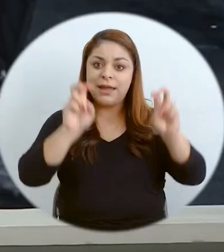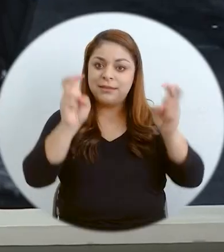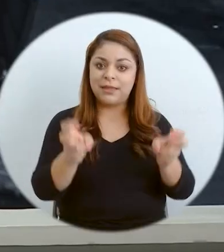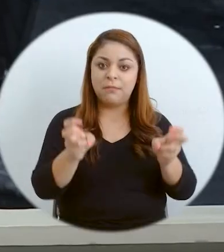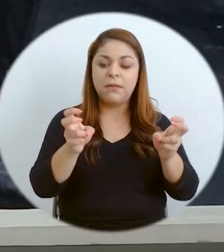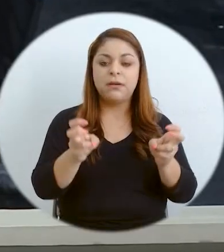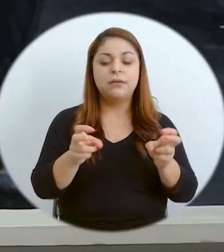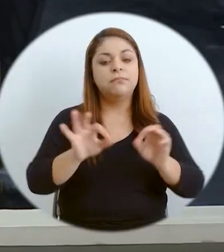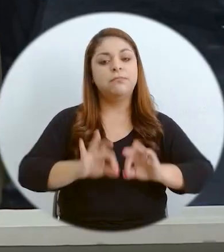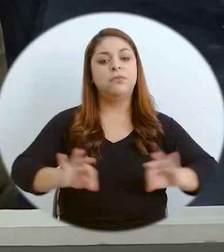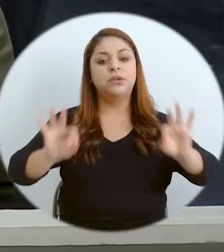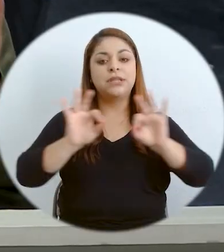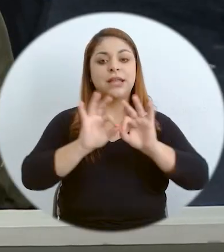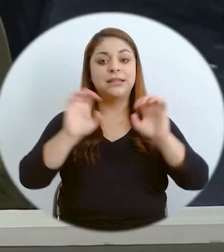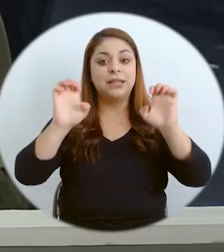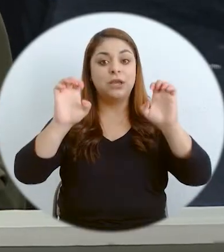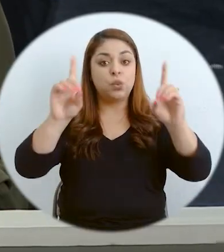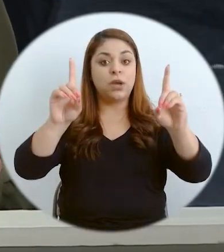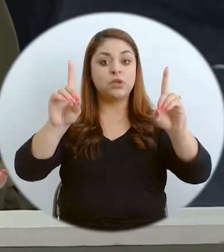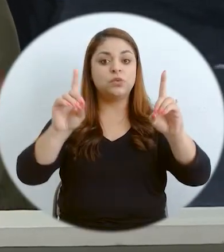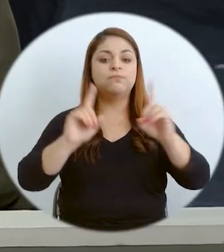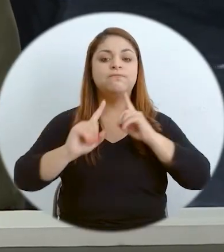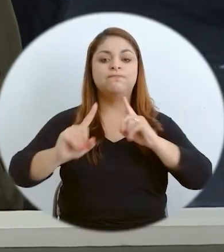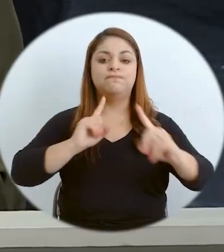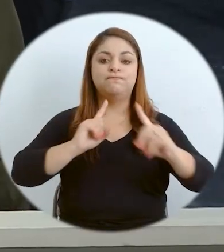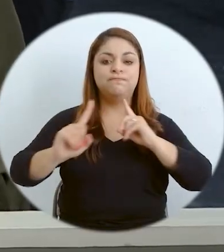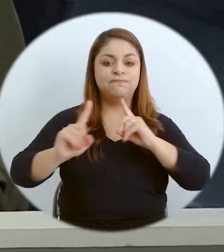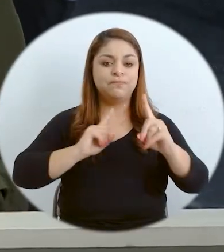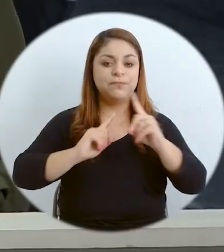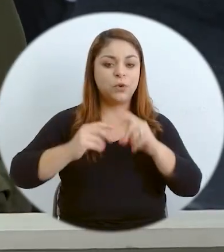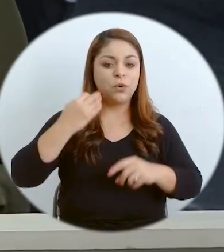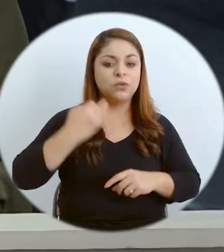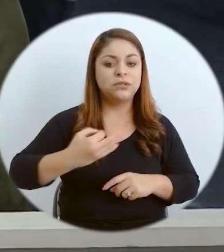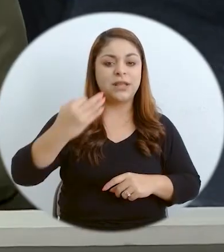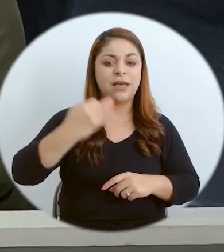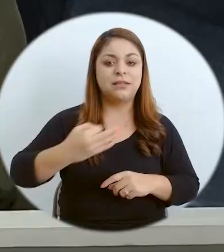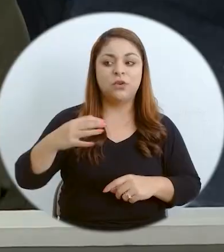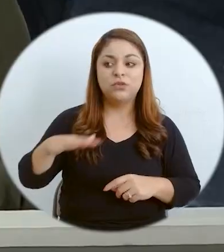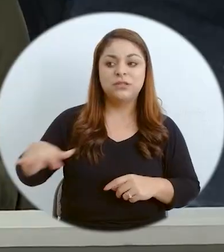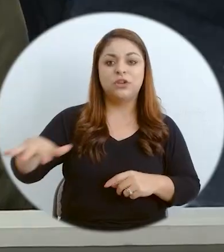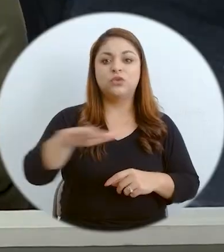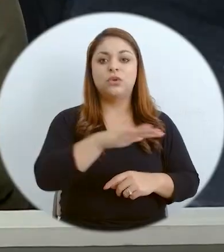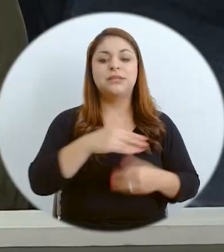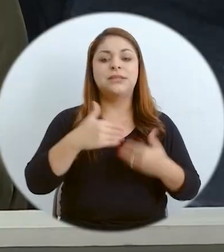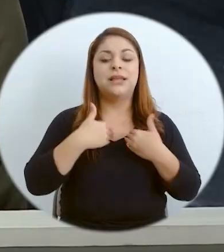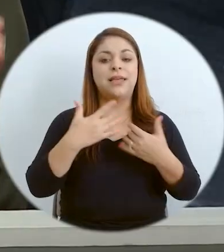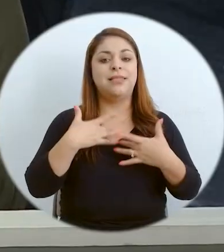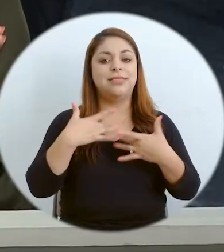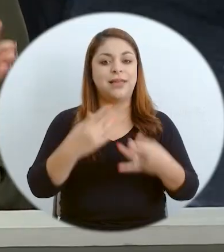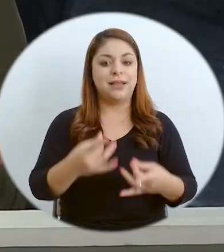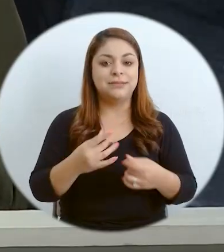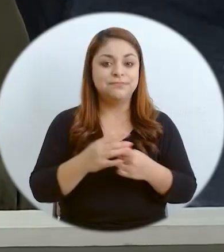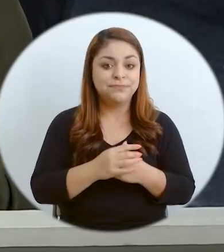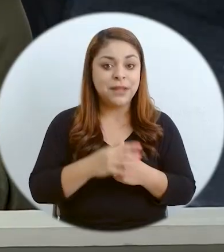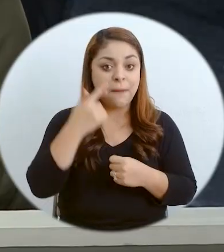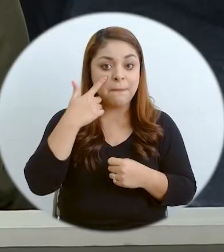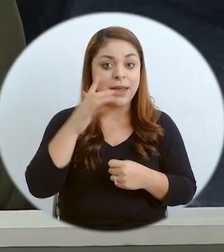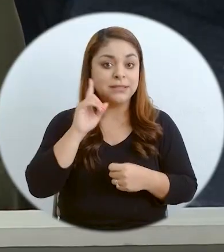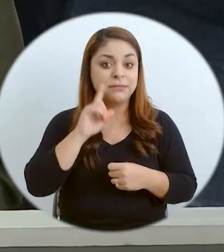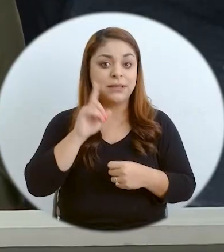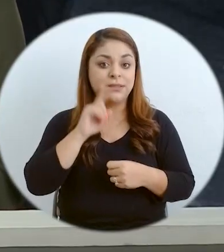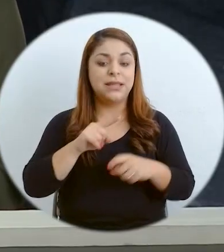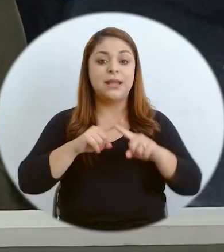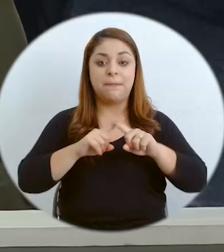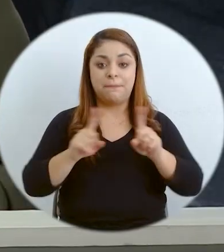de esto, es constante que temas de educación estén en constante diálogo con los sectores que tienen interés sobre esto. Y